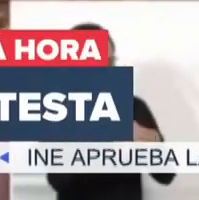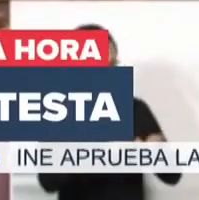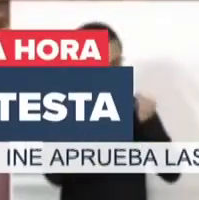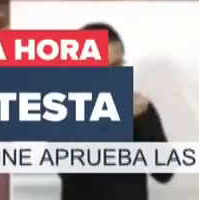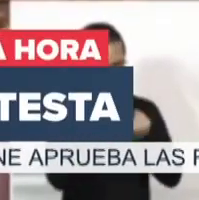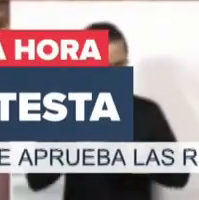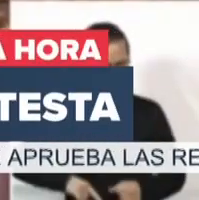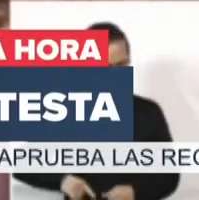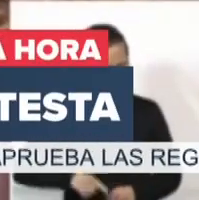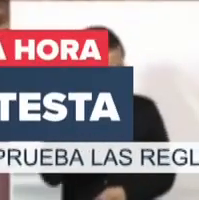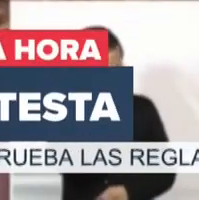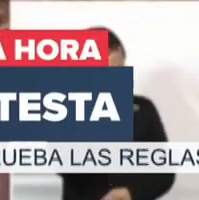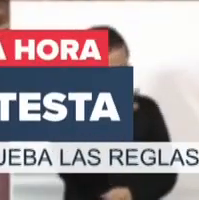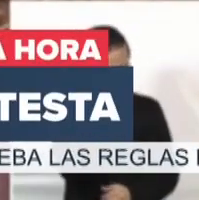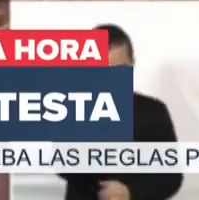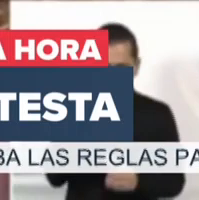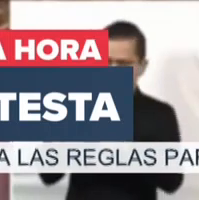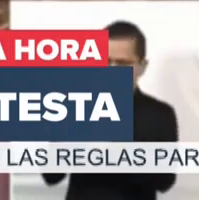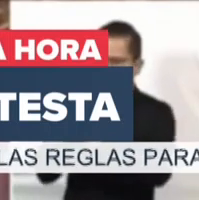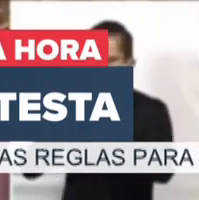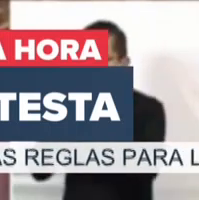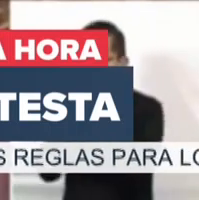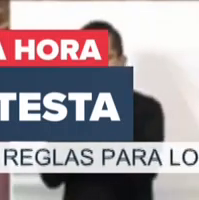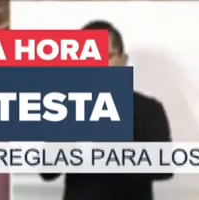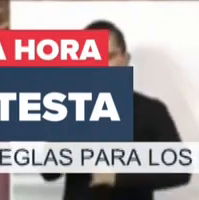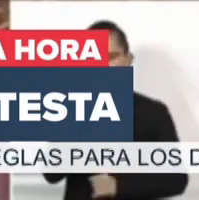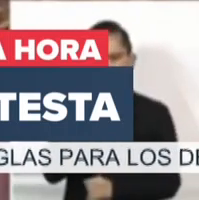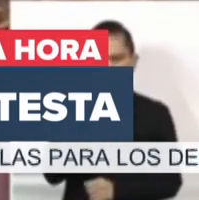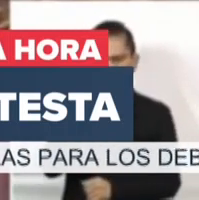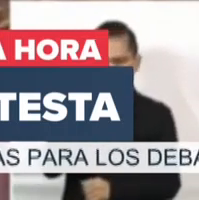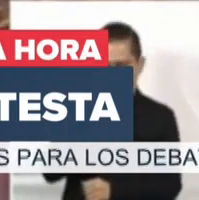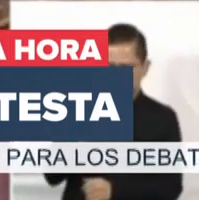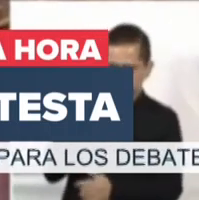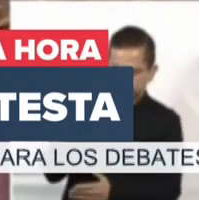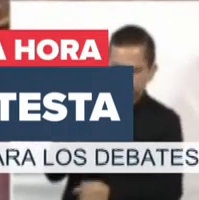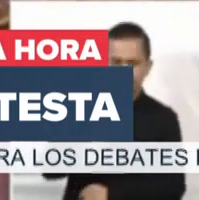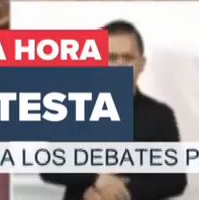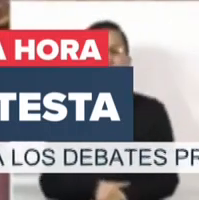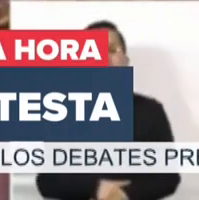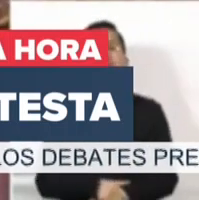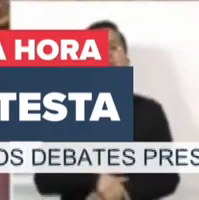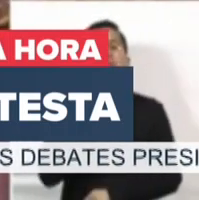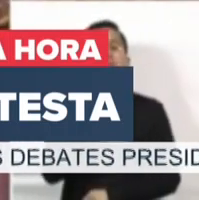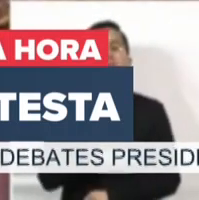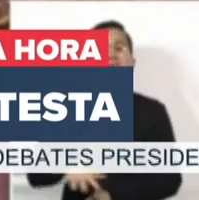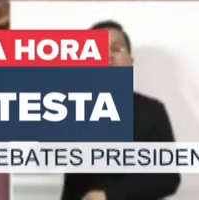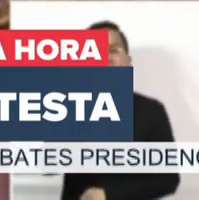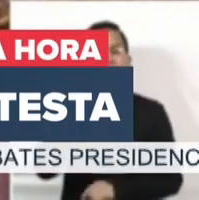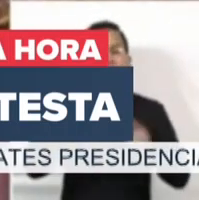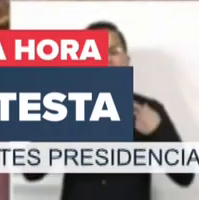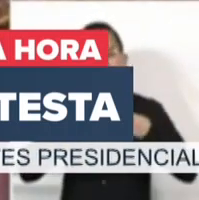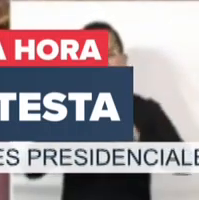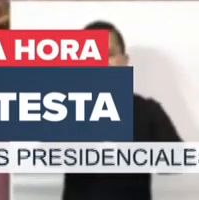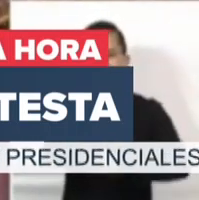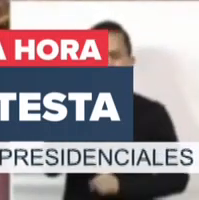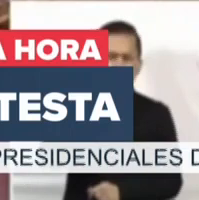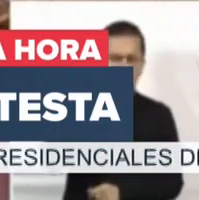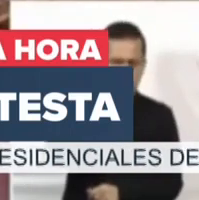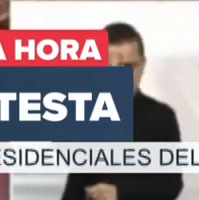UNAM, se llevó a cabo la protesta, la toma de protesta del doctor Leonardo Lomelí